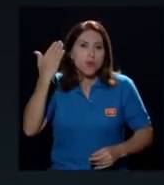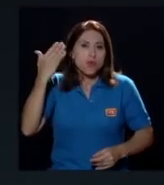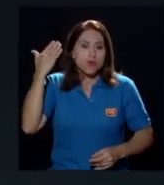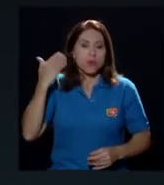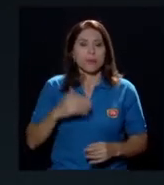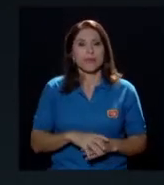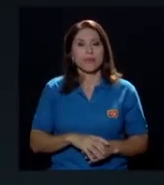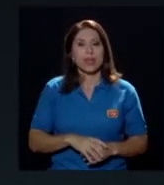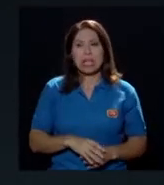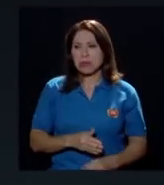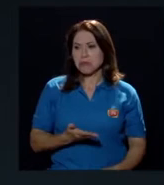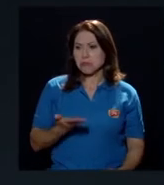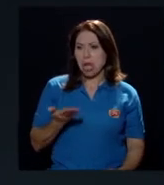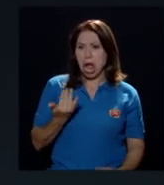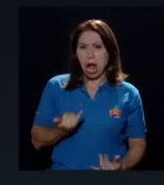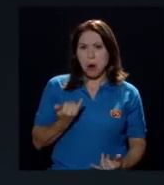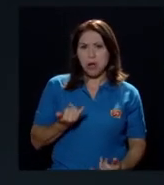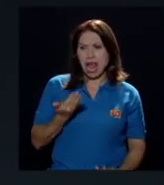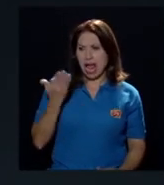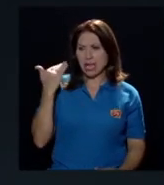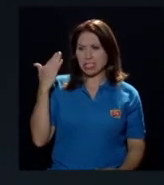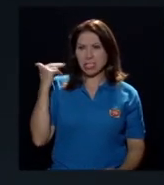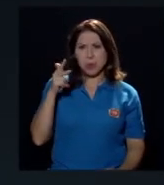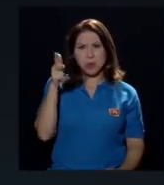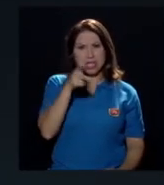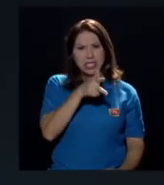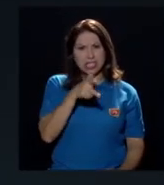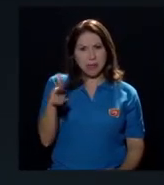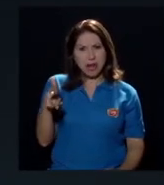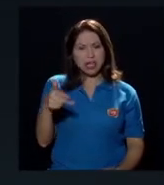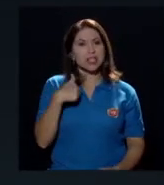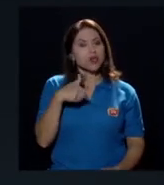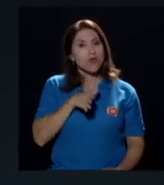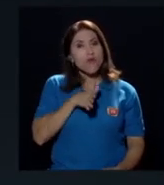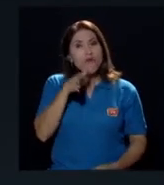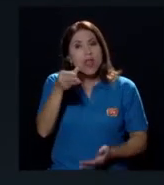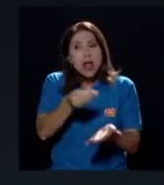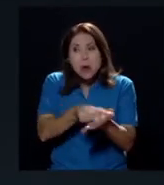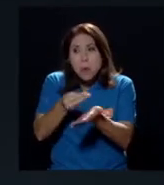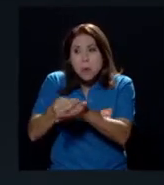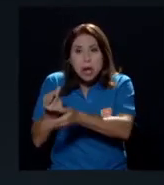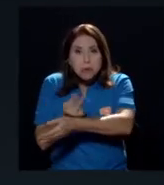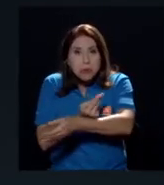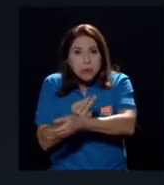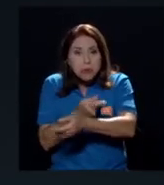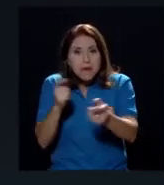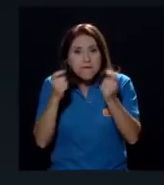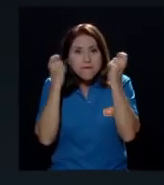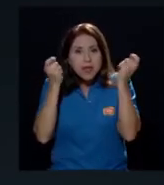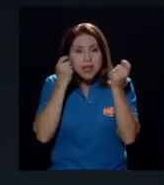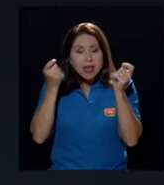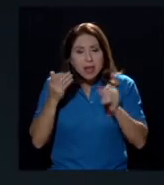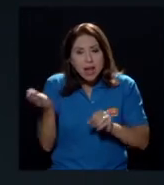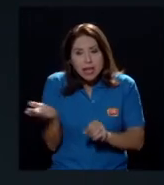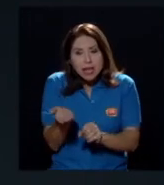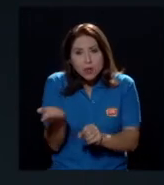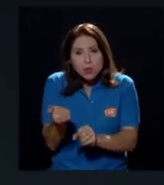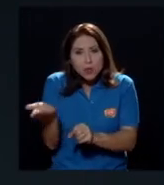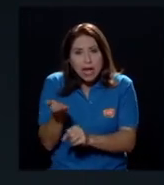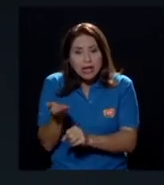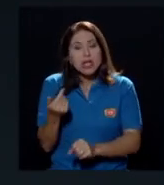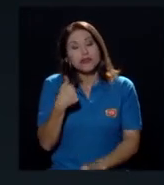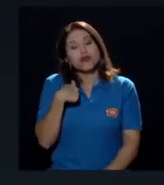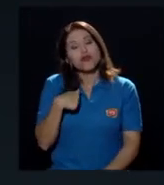hace unas tres semanas yo venía de la Feria del Agricultor y pasando por un lugar de mi natal